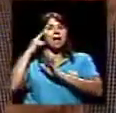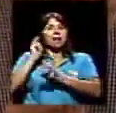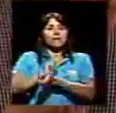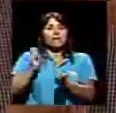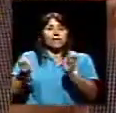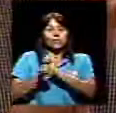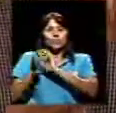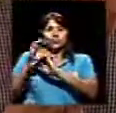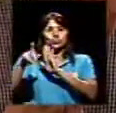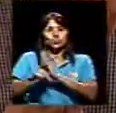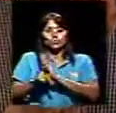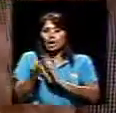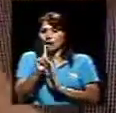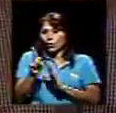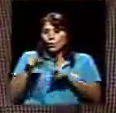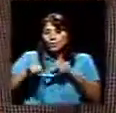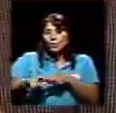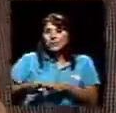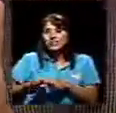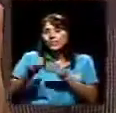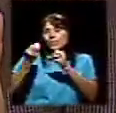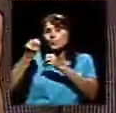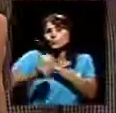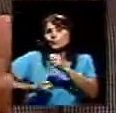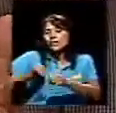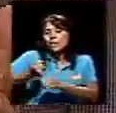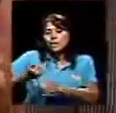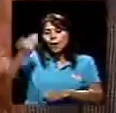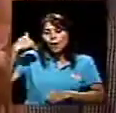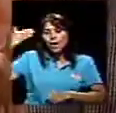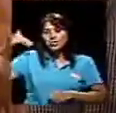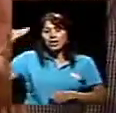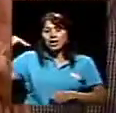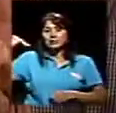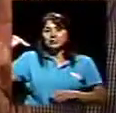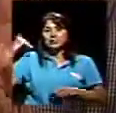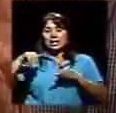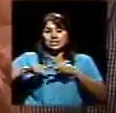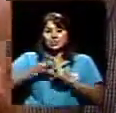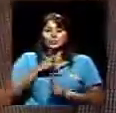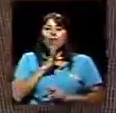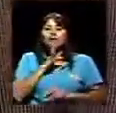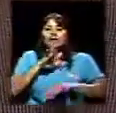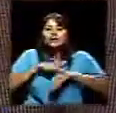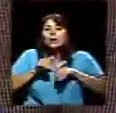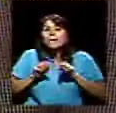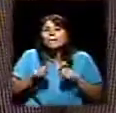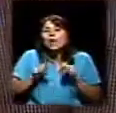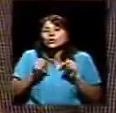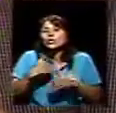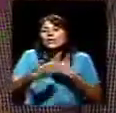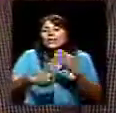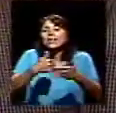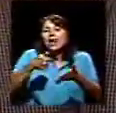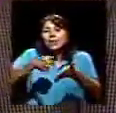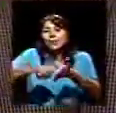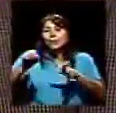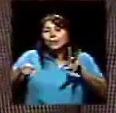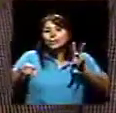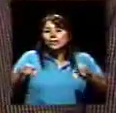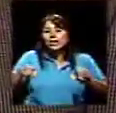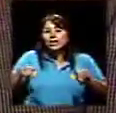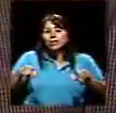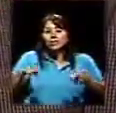mucho tiempo atrás, en que ya se comenzó a hablar de la posibilidad del referéndum. De manera que hay ideas que logran